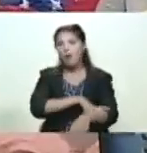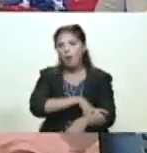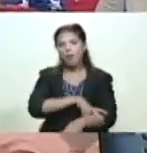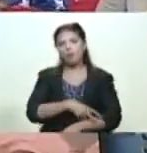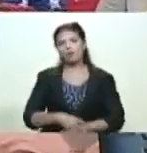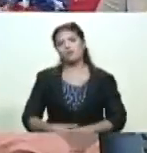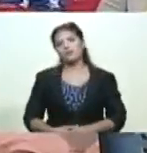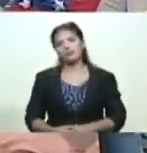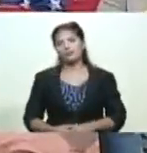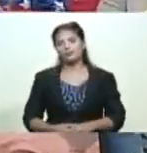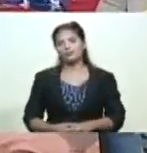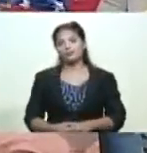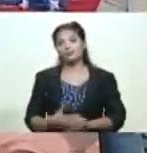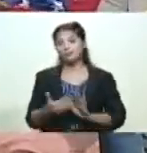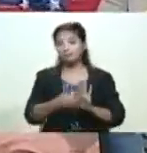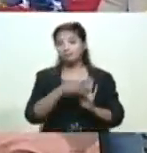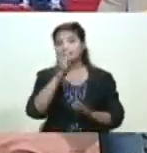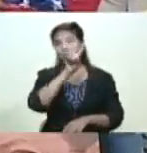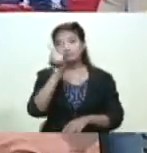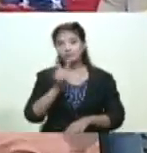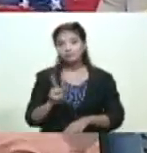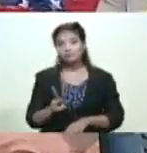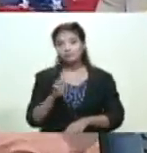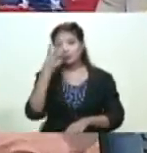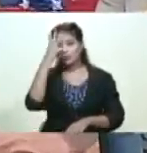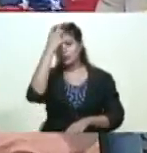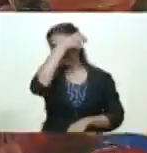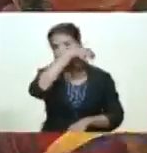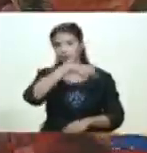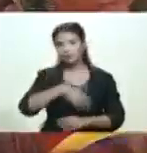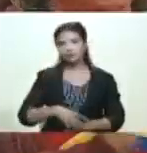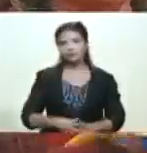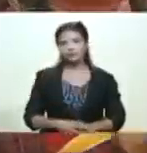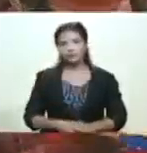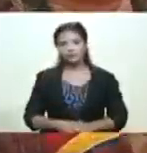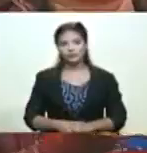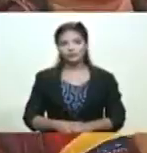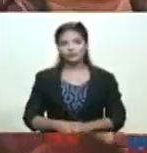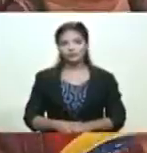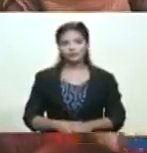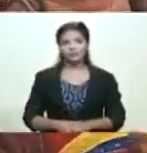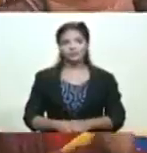y Obama con Venezuela, Mr. Trump.